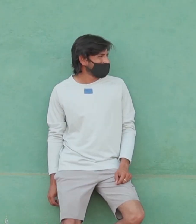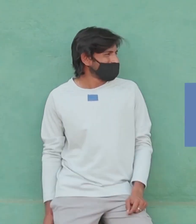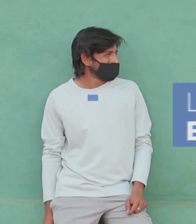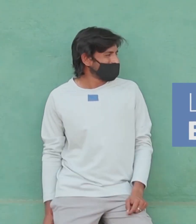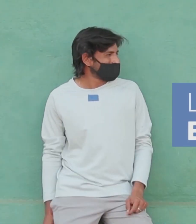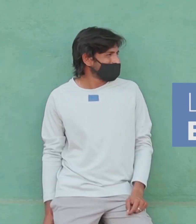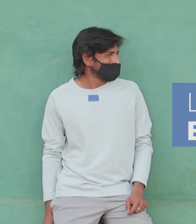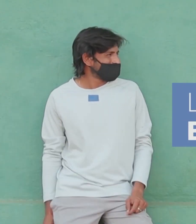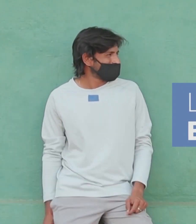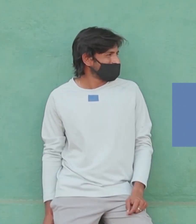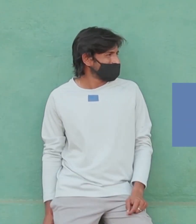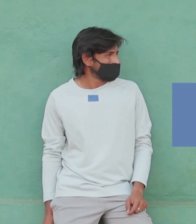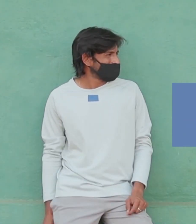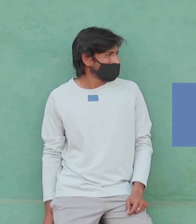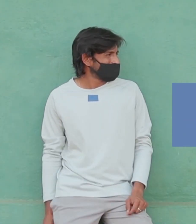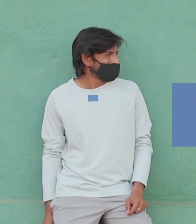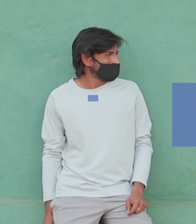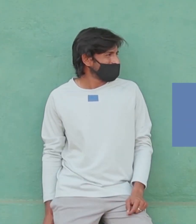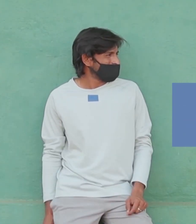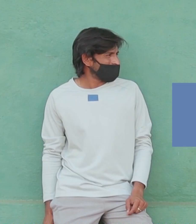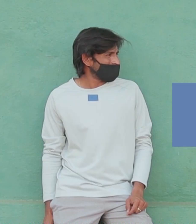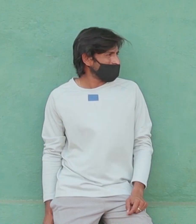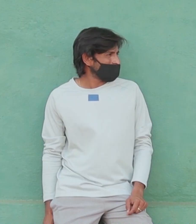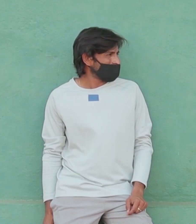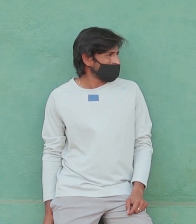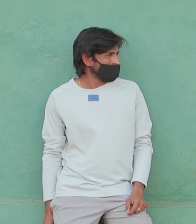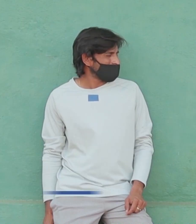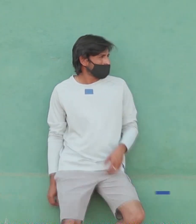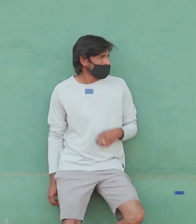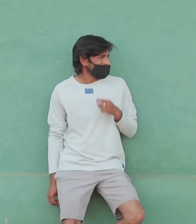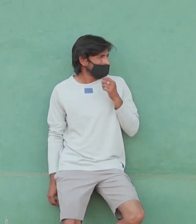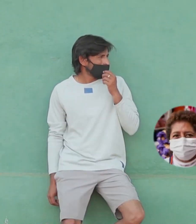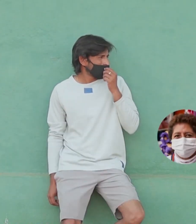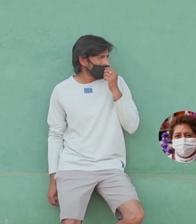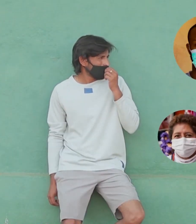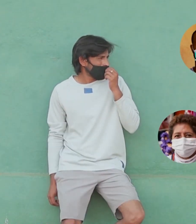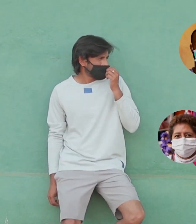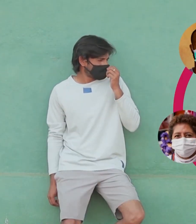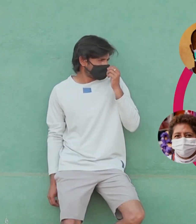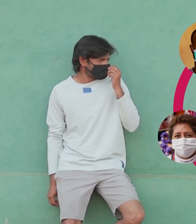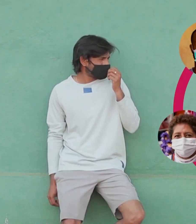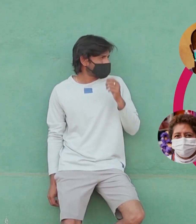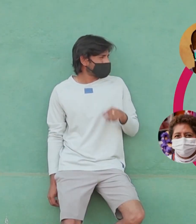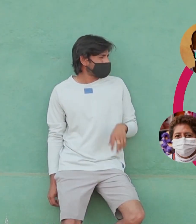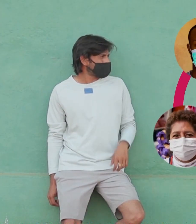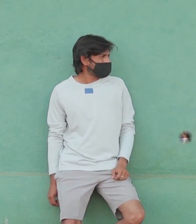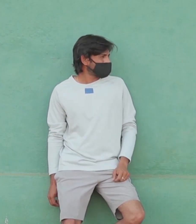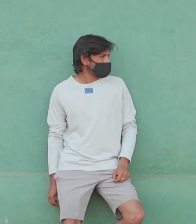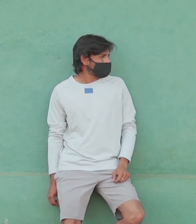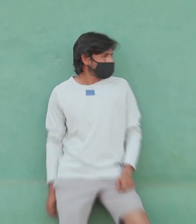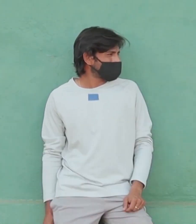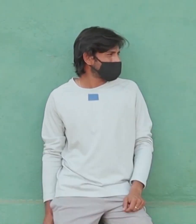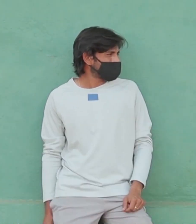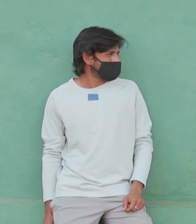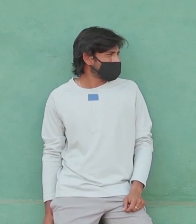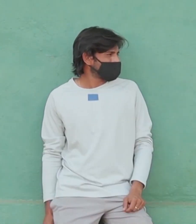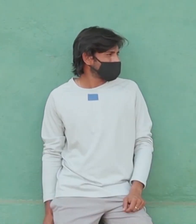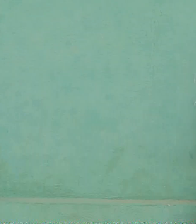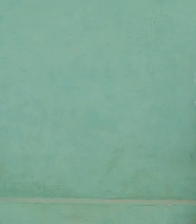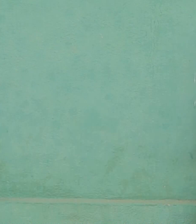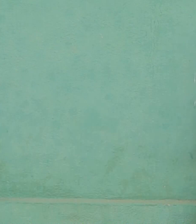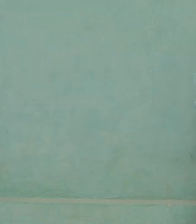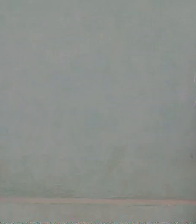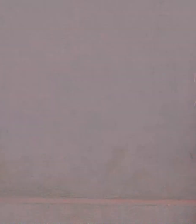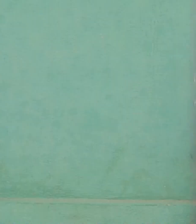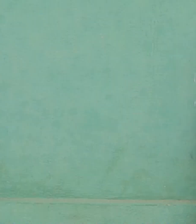guarda. Llama a tu EPS o al 192 y le cuenta. Pero también es tu deber contarle a todas las personas que estuvieron contigo. Pero hermano, ya mismo.